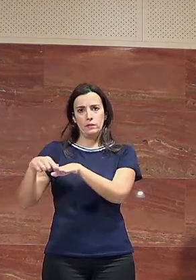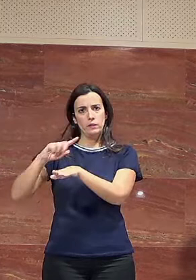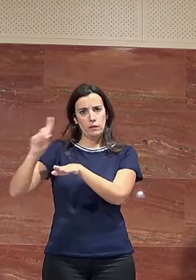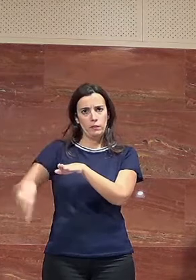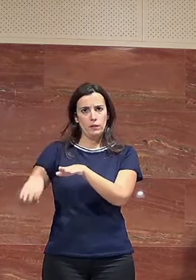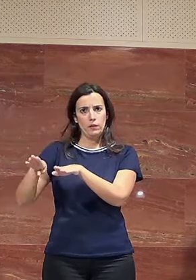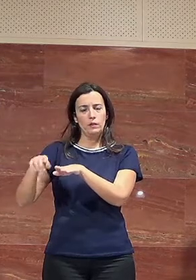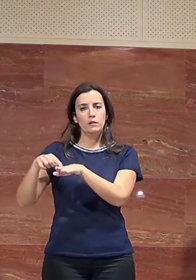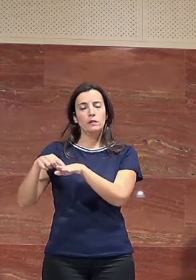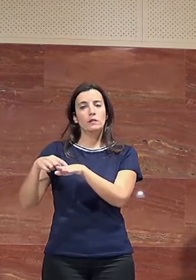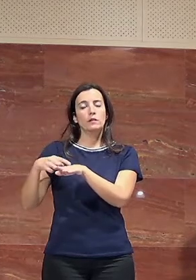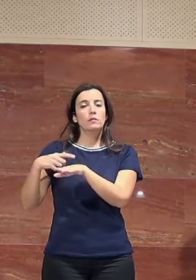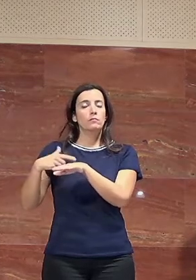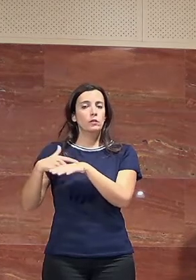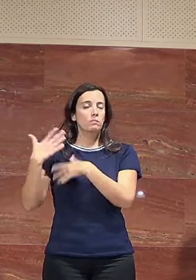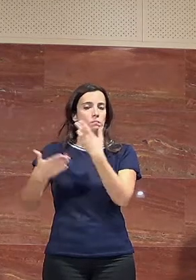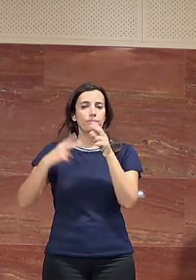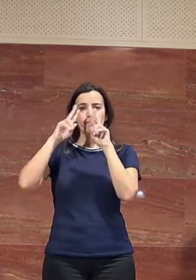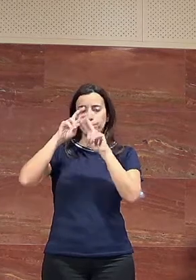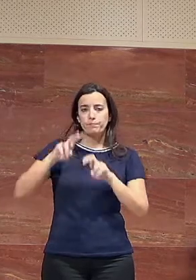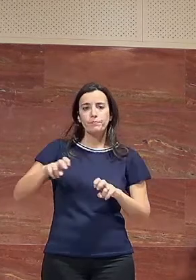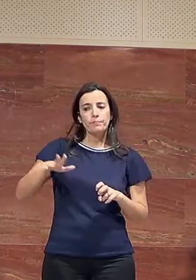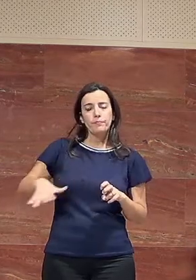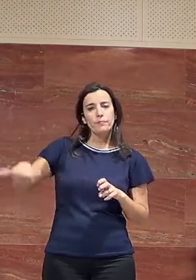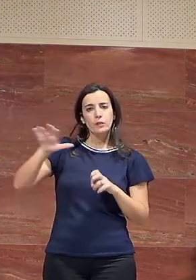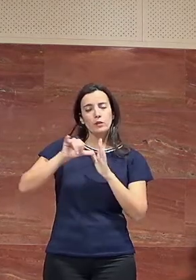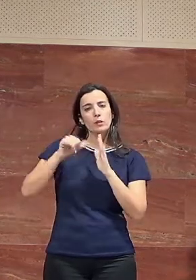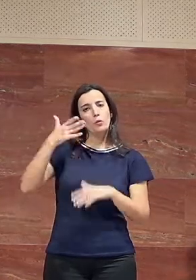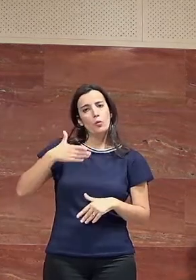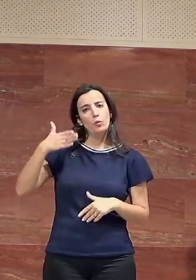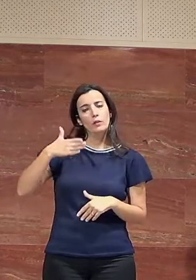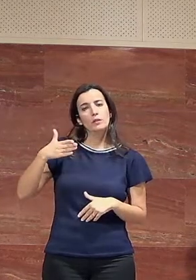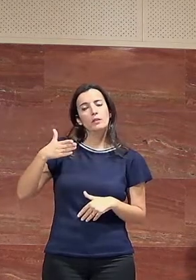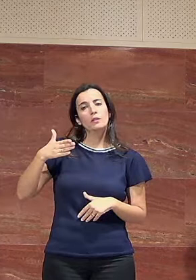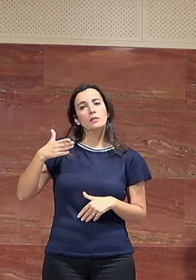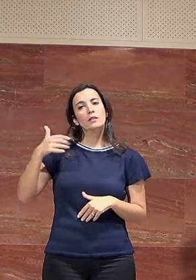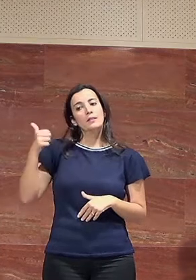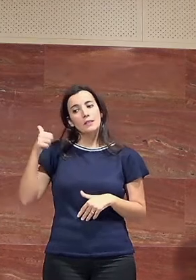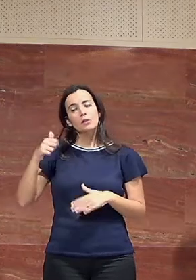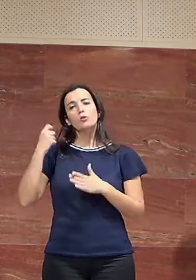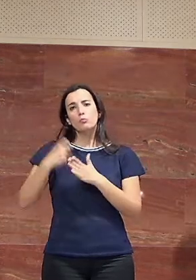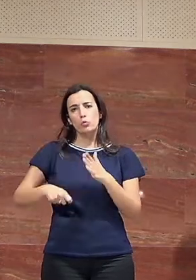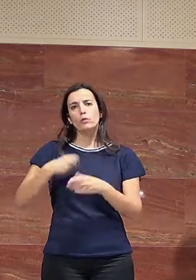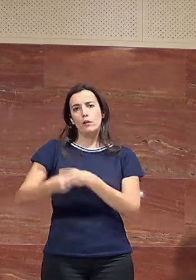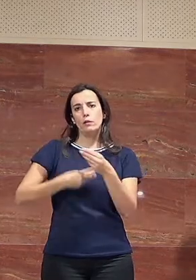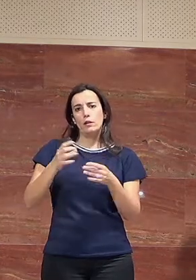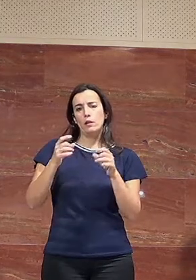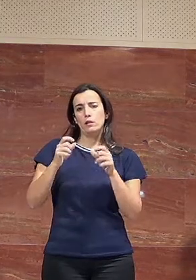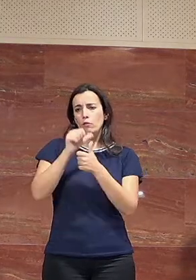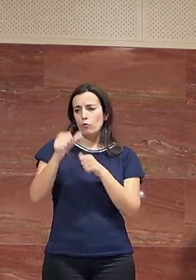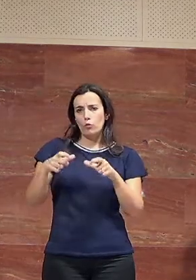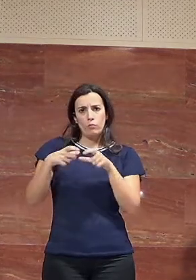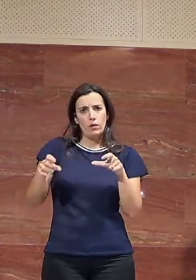Entonces, durante un tiempo, haciendo el diagnóstico del entorno de los colegios, los niños ponían unas multas que tenían el mismo formato que las multas de la policía en